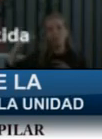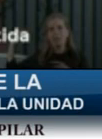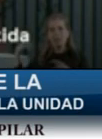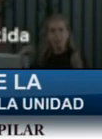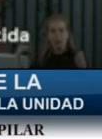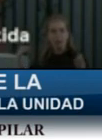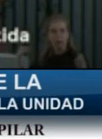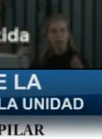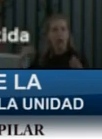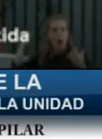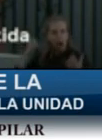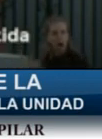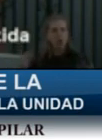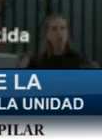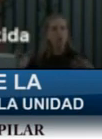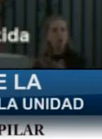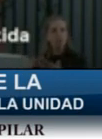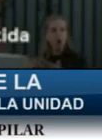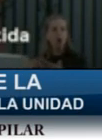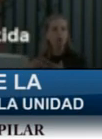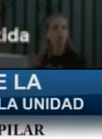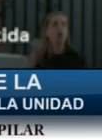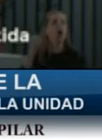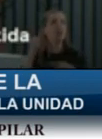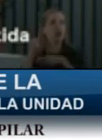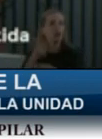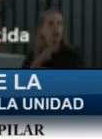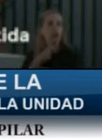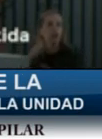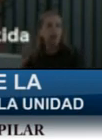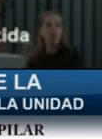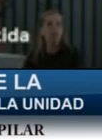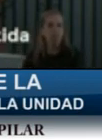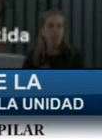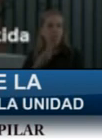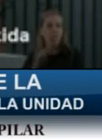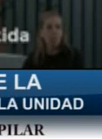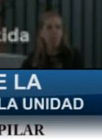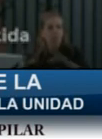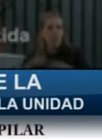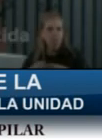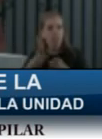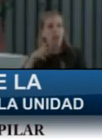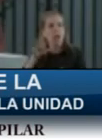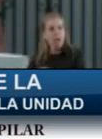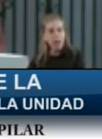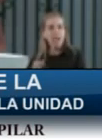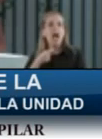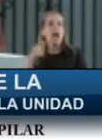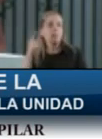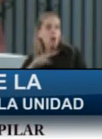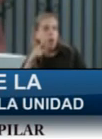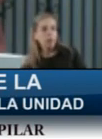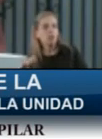de los grupos concentrados, poderosos, que quieren quedarse con toda la renta, que quieren provocar una devaluación